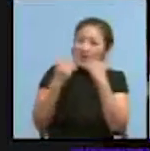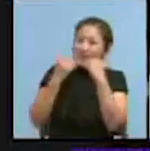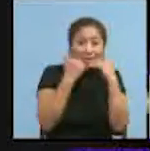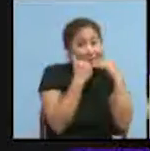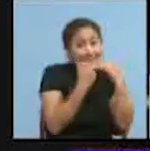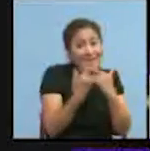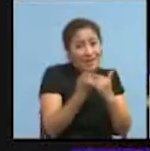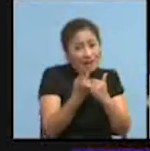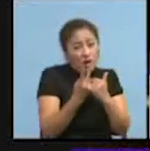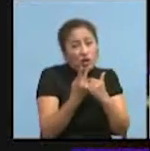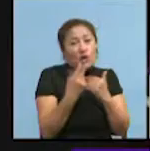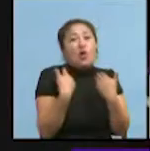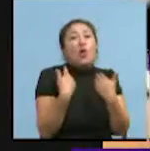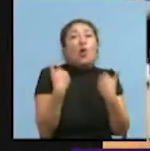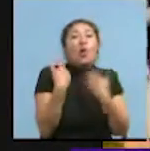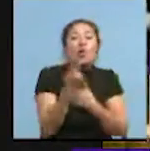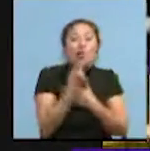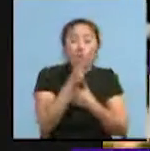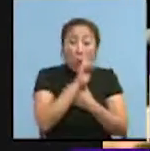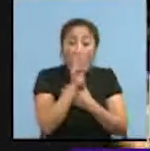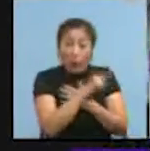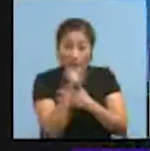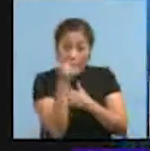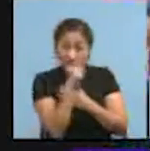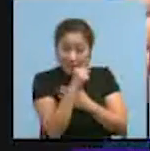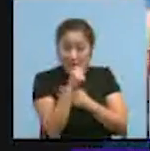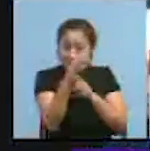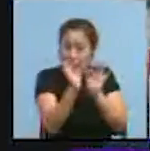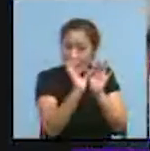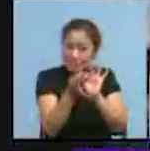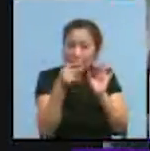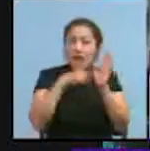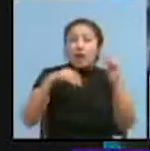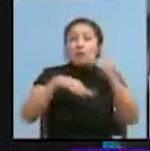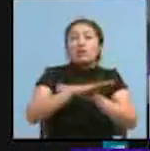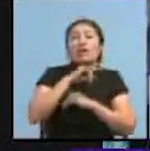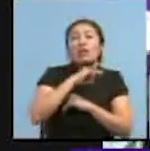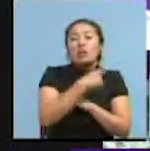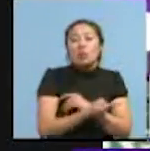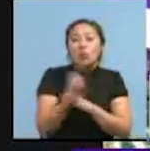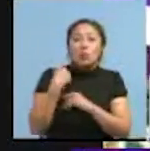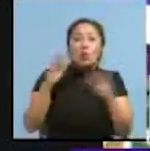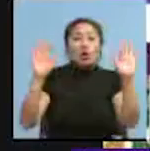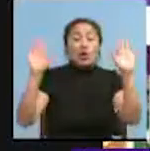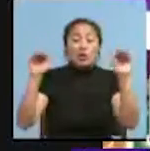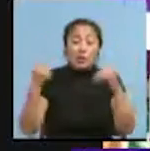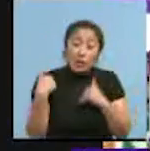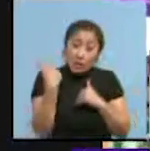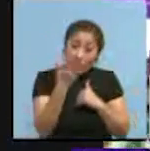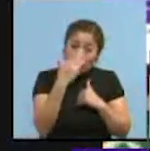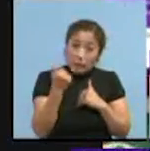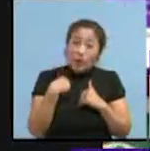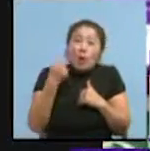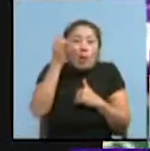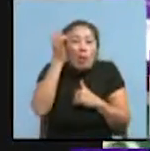Bueno, Mercedes, Marigua y Rosa Gutiérrez están acá cerca de la capital, y yo me voy a despedir porque le voy a tomarme